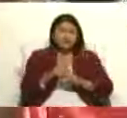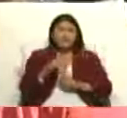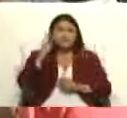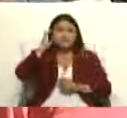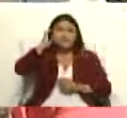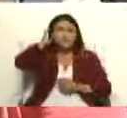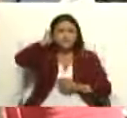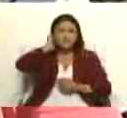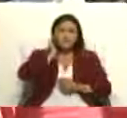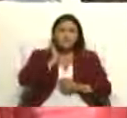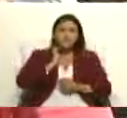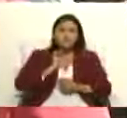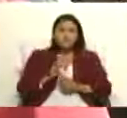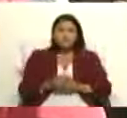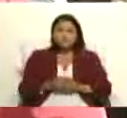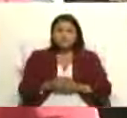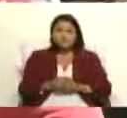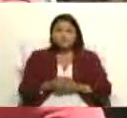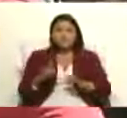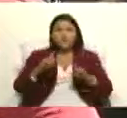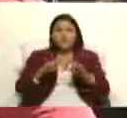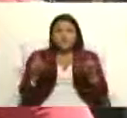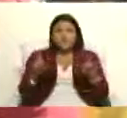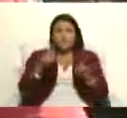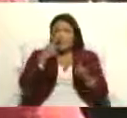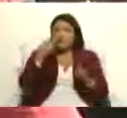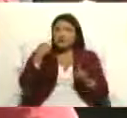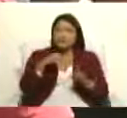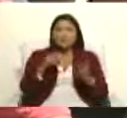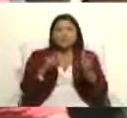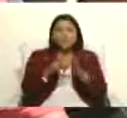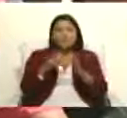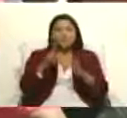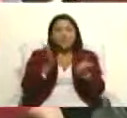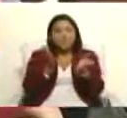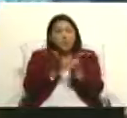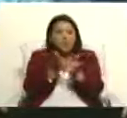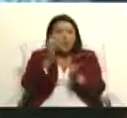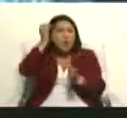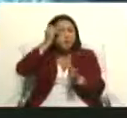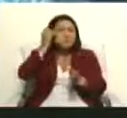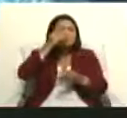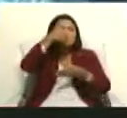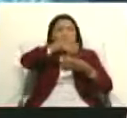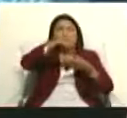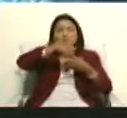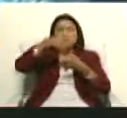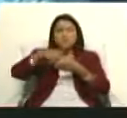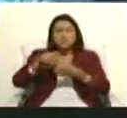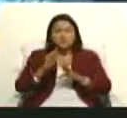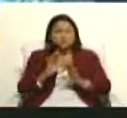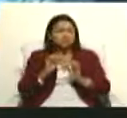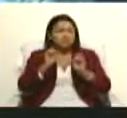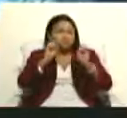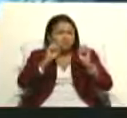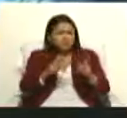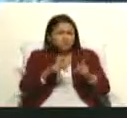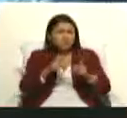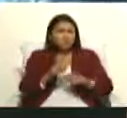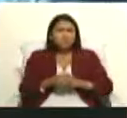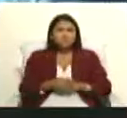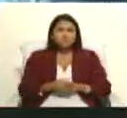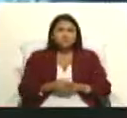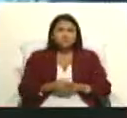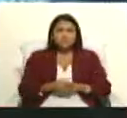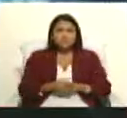aún pero ayer estuvieron en sus colegios expresando su opinión poniéndolo sobre la mesa porque es